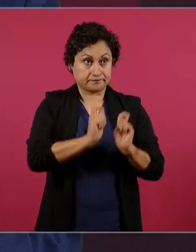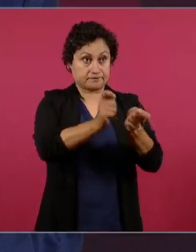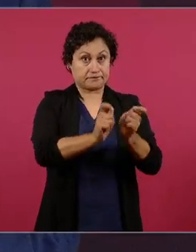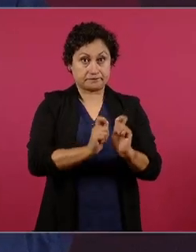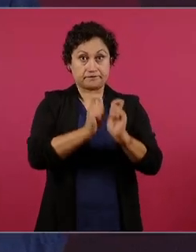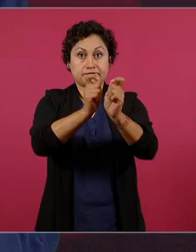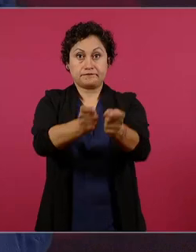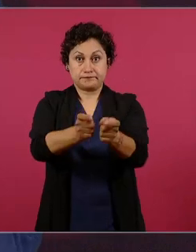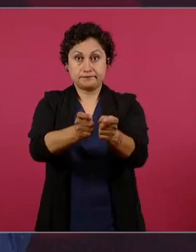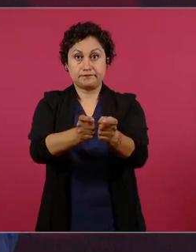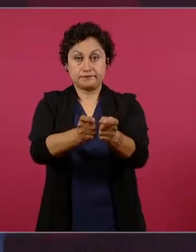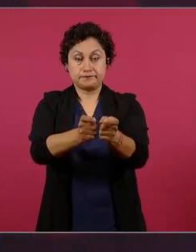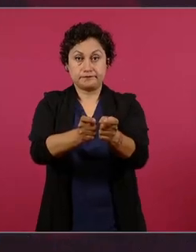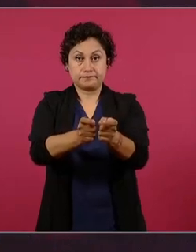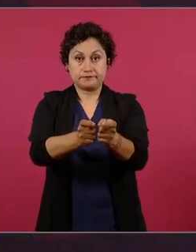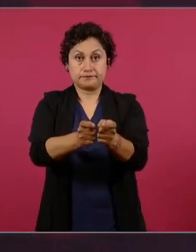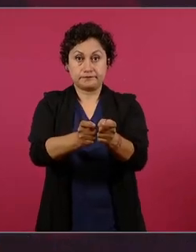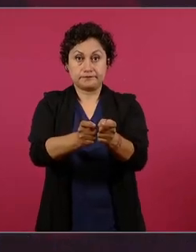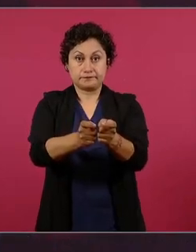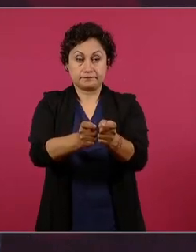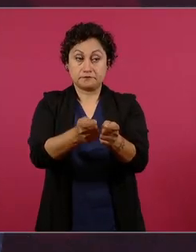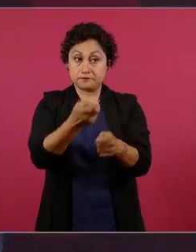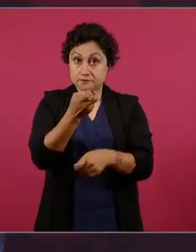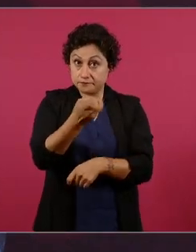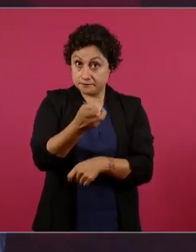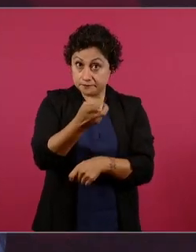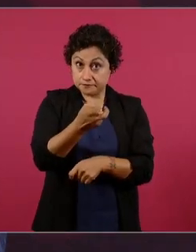y quedó establecido